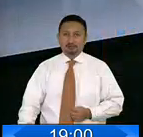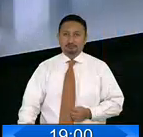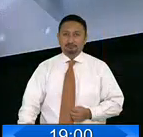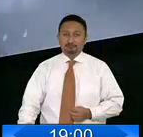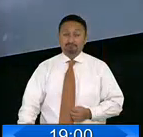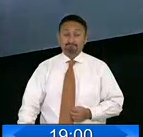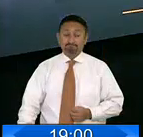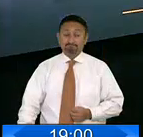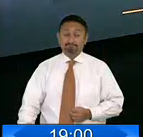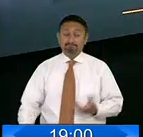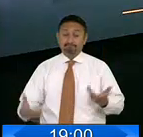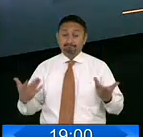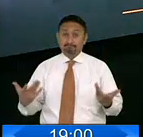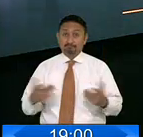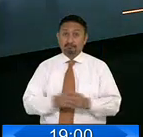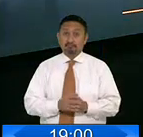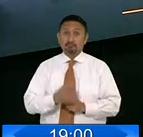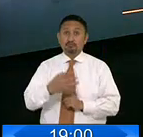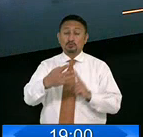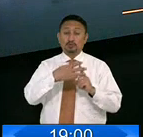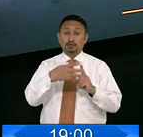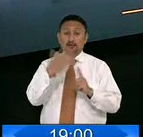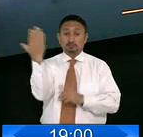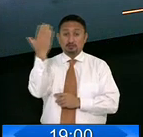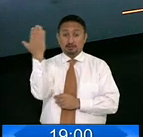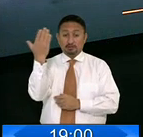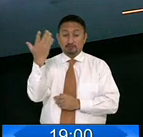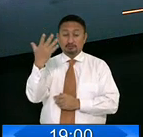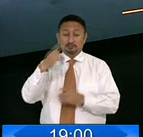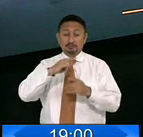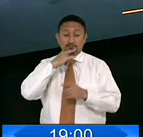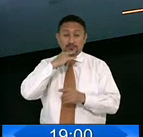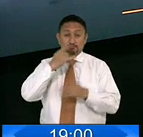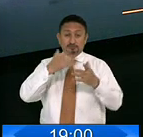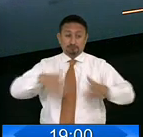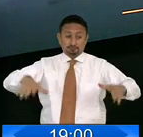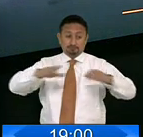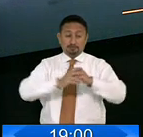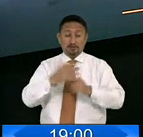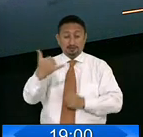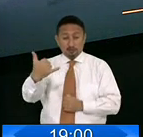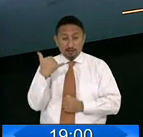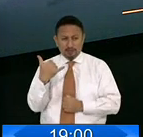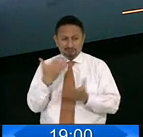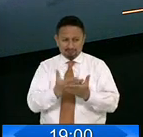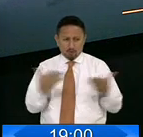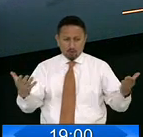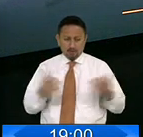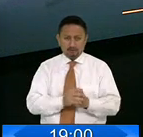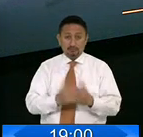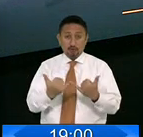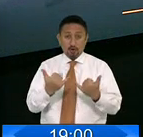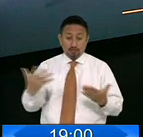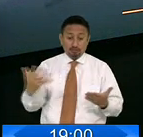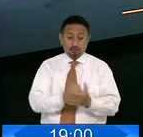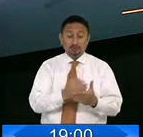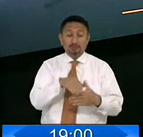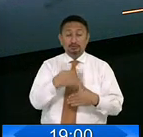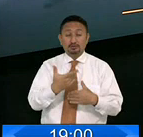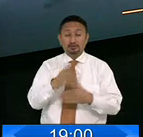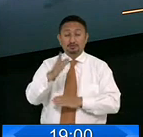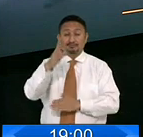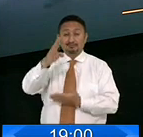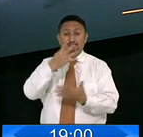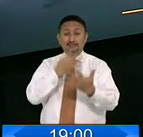así es redes de internet televisores electrodomésticos celulares y más objetos han sido hallados en la cárcel de